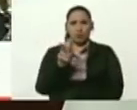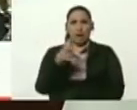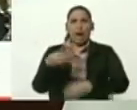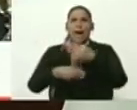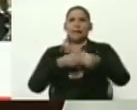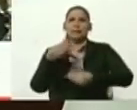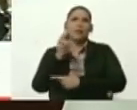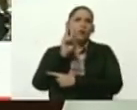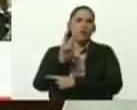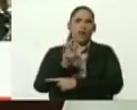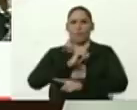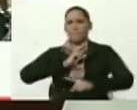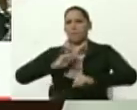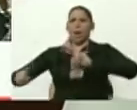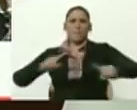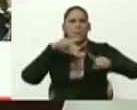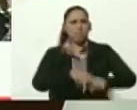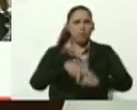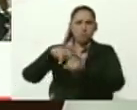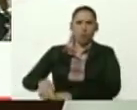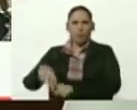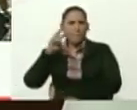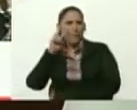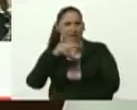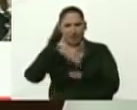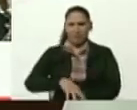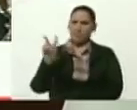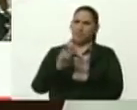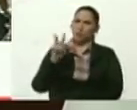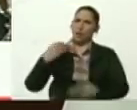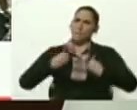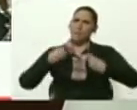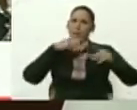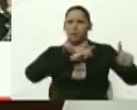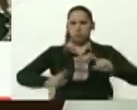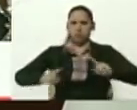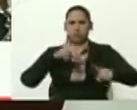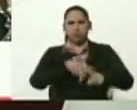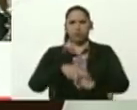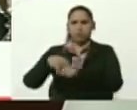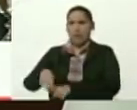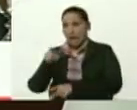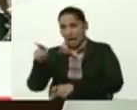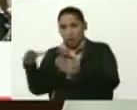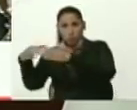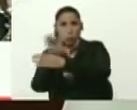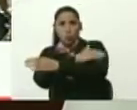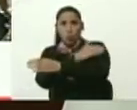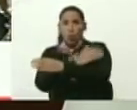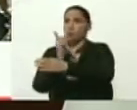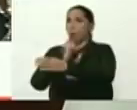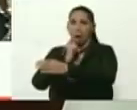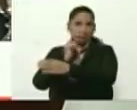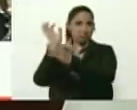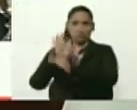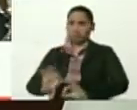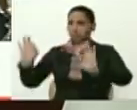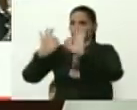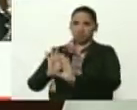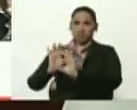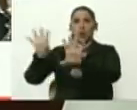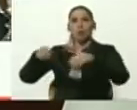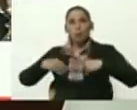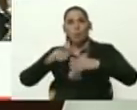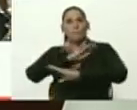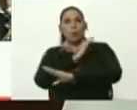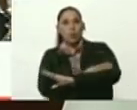tiranía, una dictadura opresora, pero ellos, sin haber tenido, como dije, la toma del